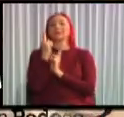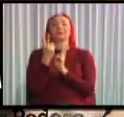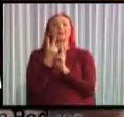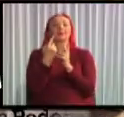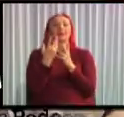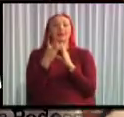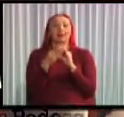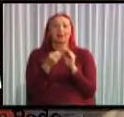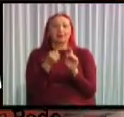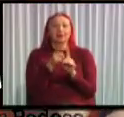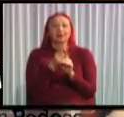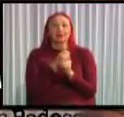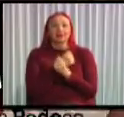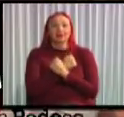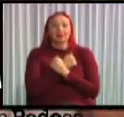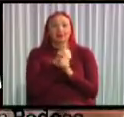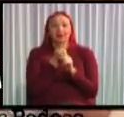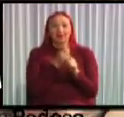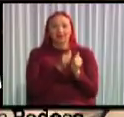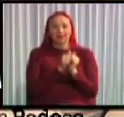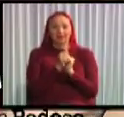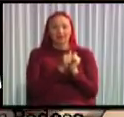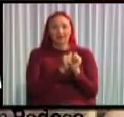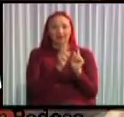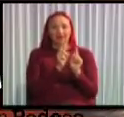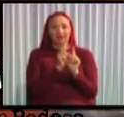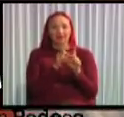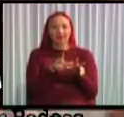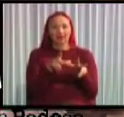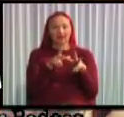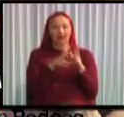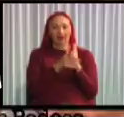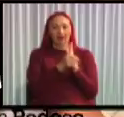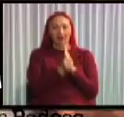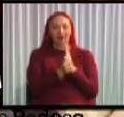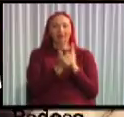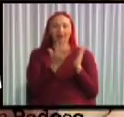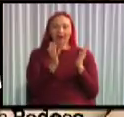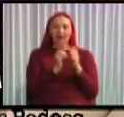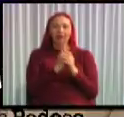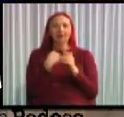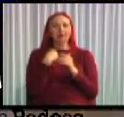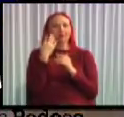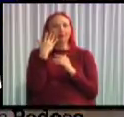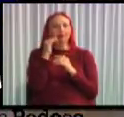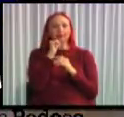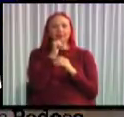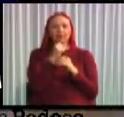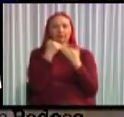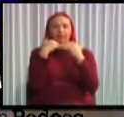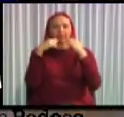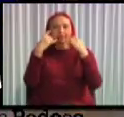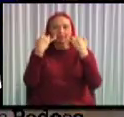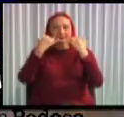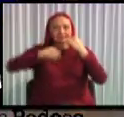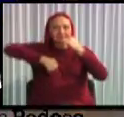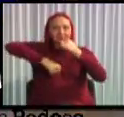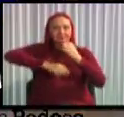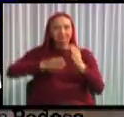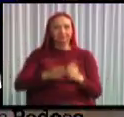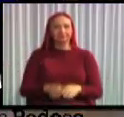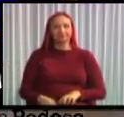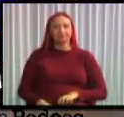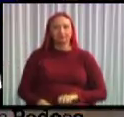además de amor a ese deporte, va adquiriendo destrezas, habilidades. Yo espero no ofender a los actuales futbolistas,